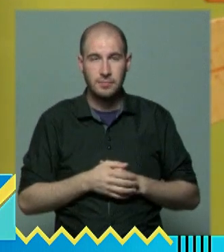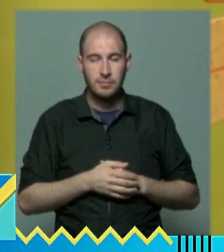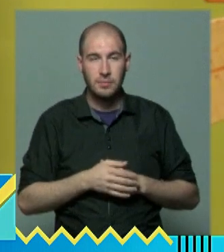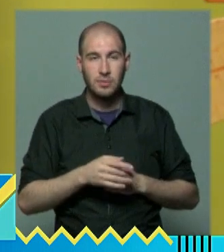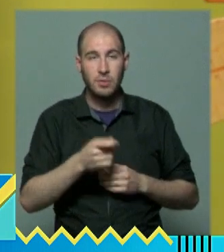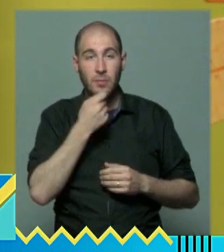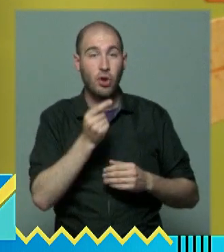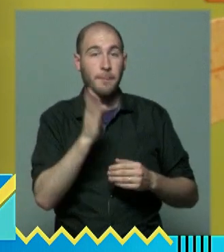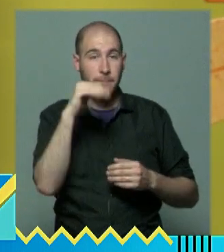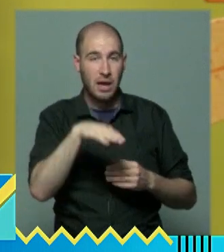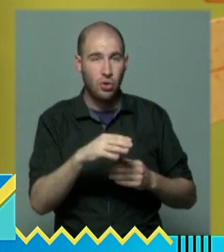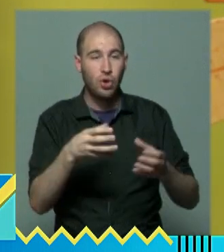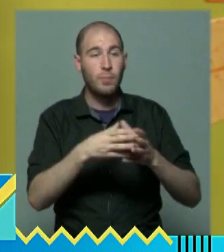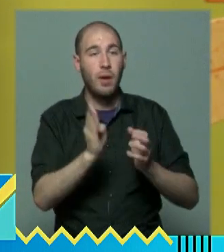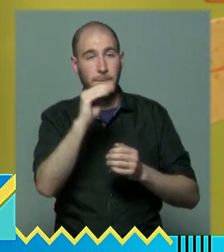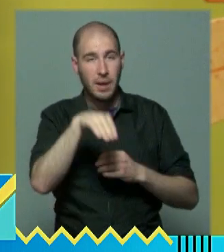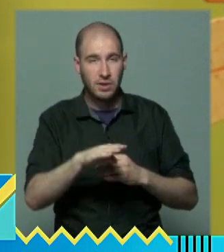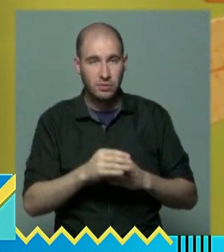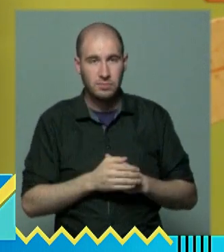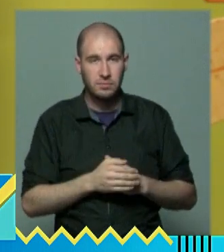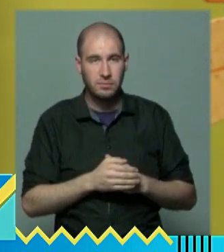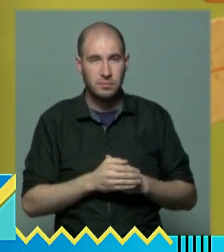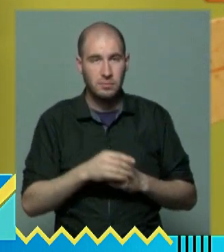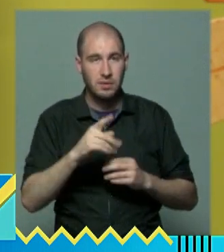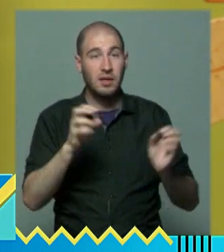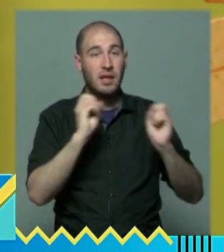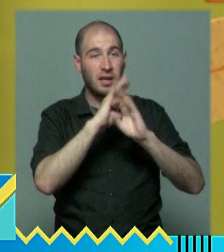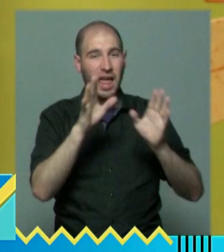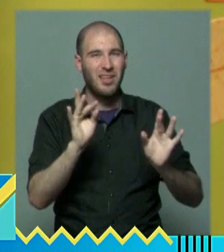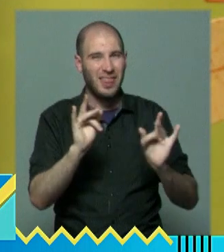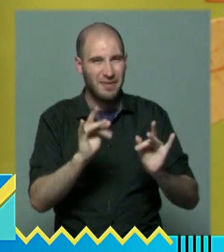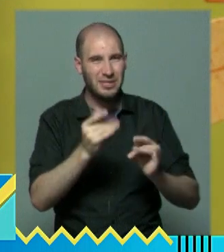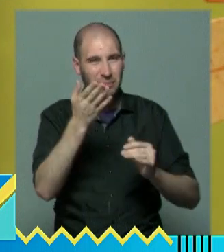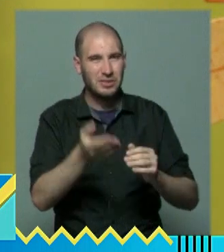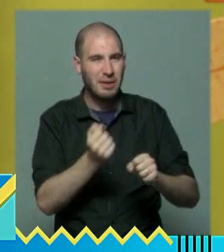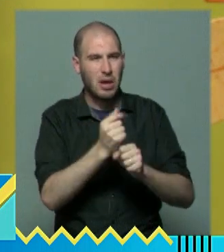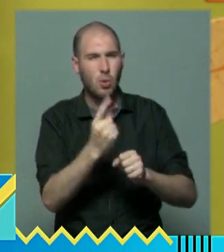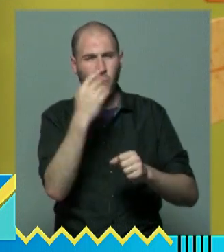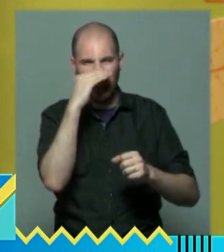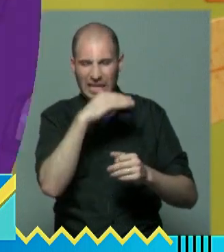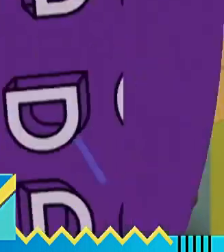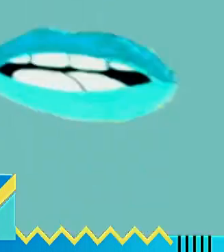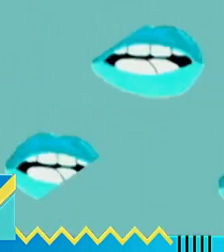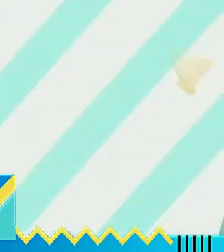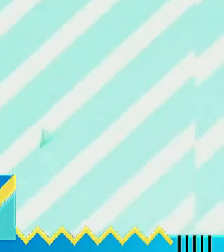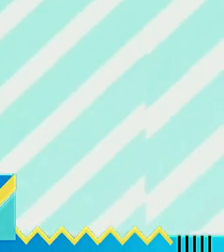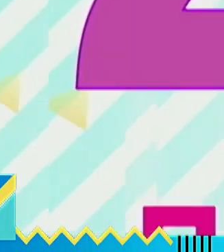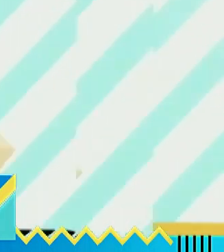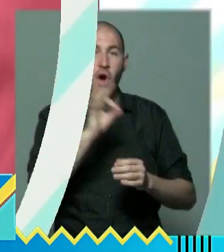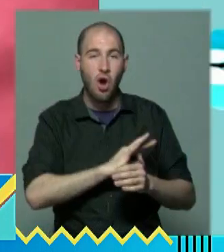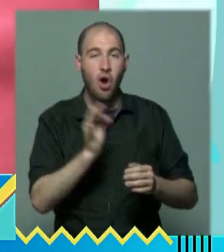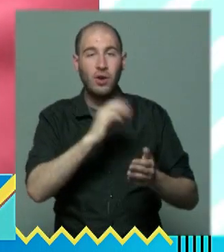los bancarios, por ejemplo, el sistema bancario está tan transparentado que es muy difícil que tenga un trabajador en negro o no